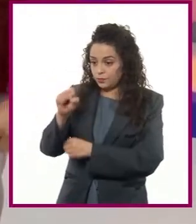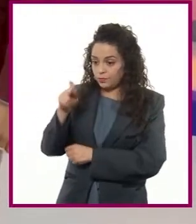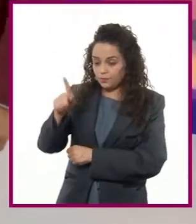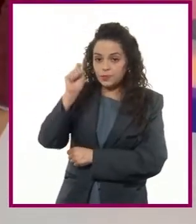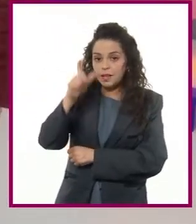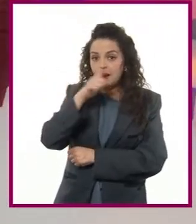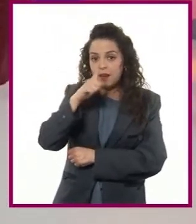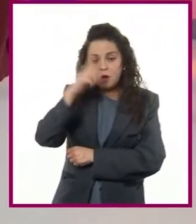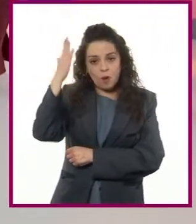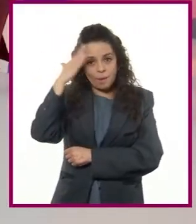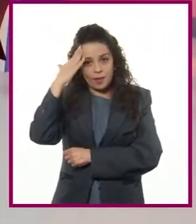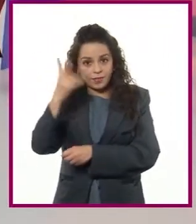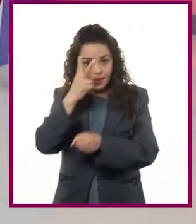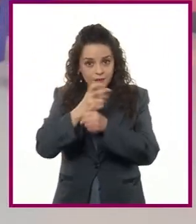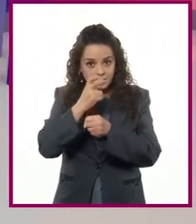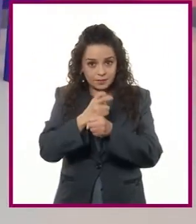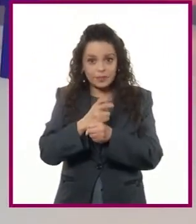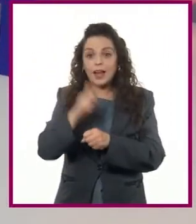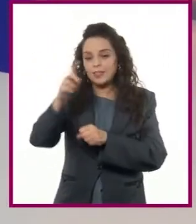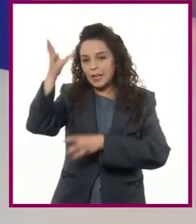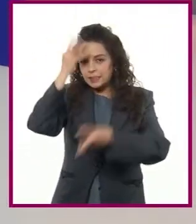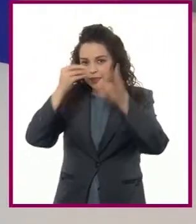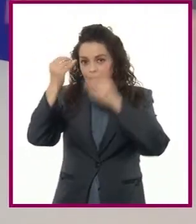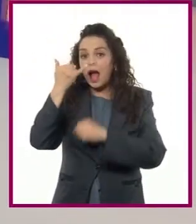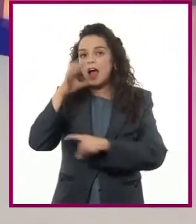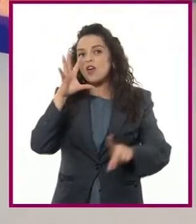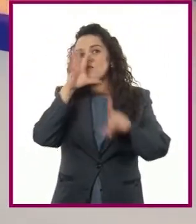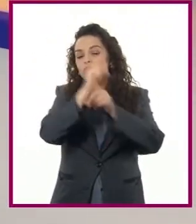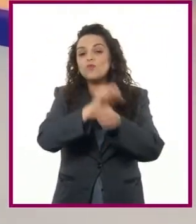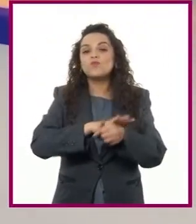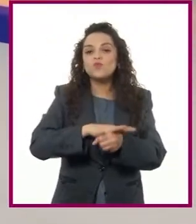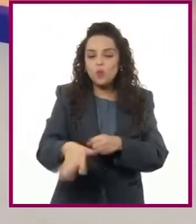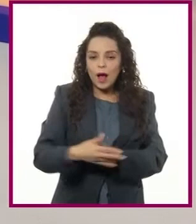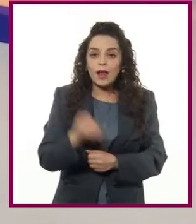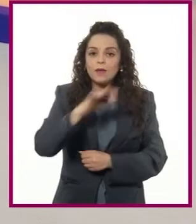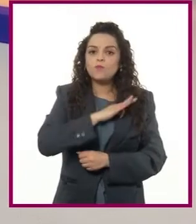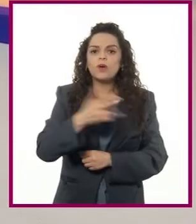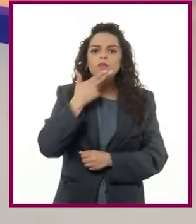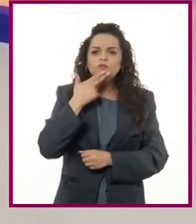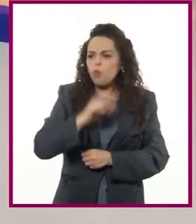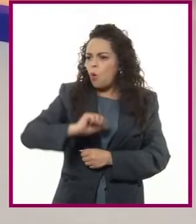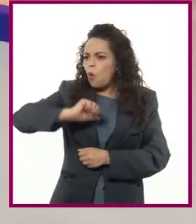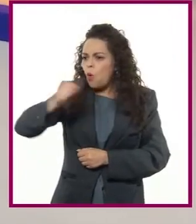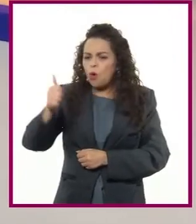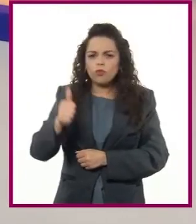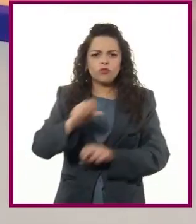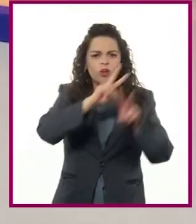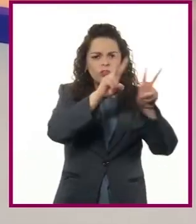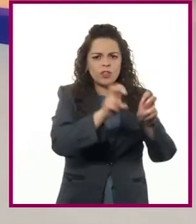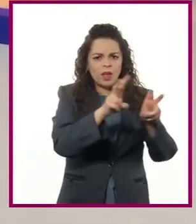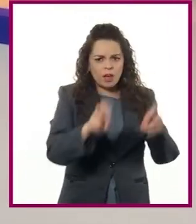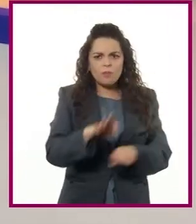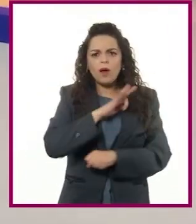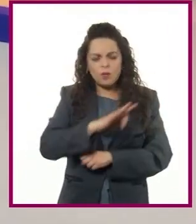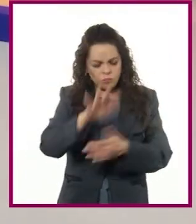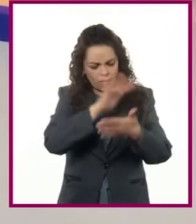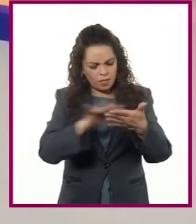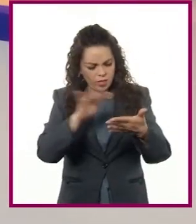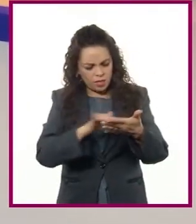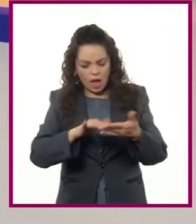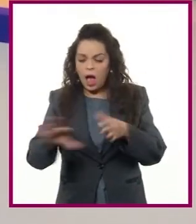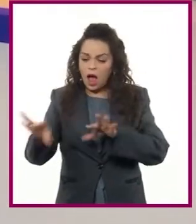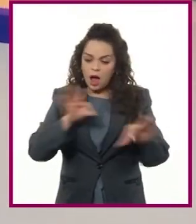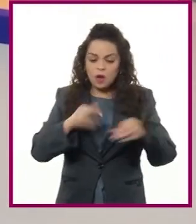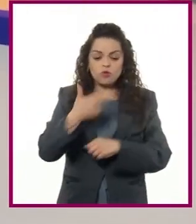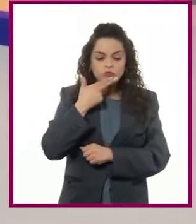el aprendizaje esperado y el propósito. También pueden usar textos de otras materias para elaborar resúmenes donde incluyan citas textuales